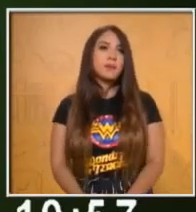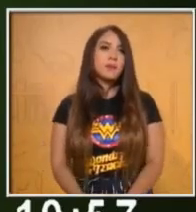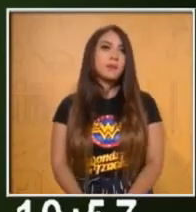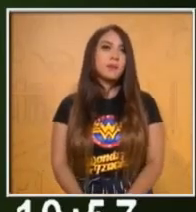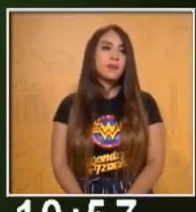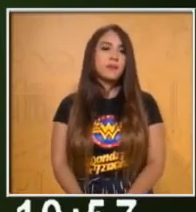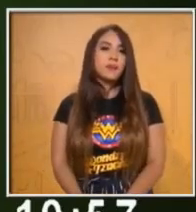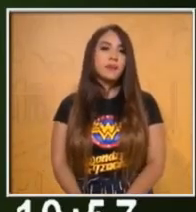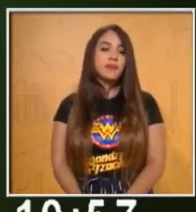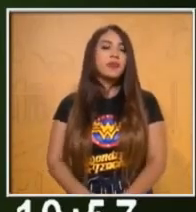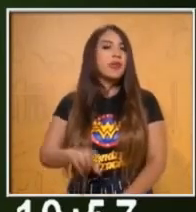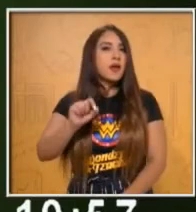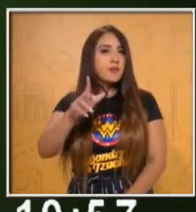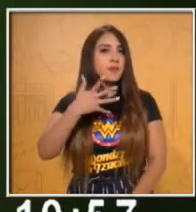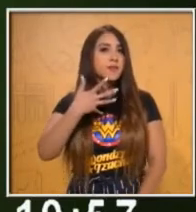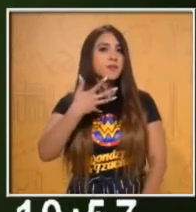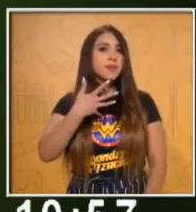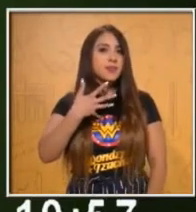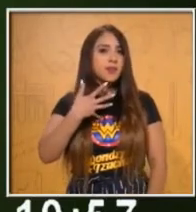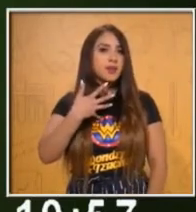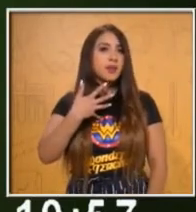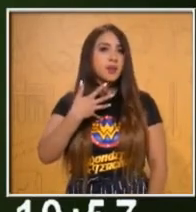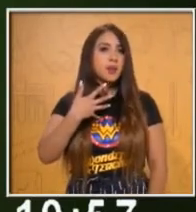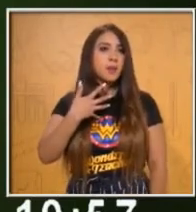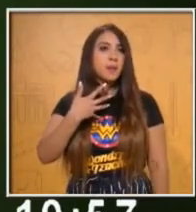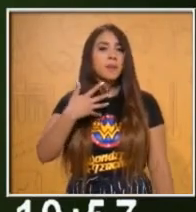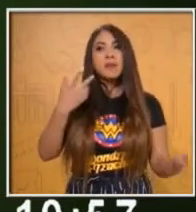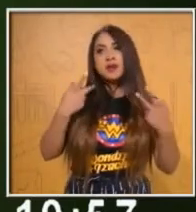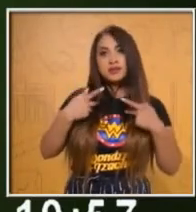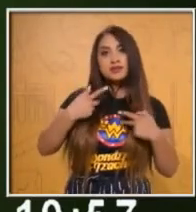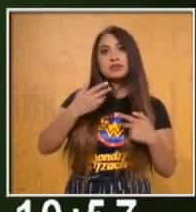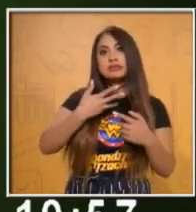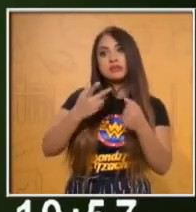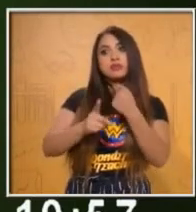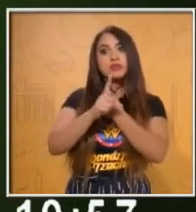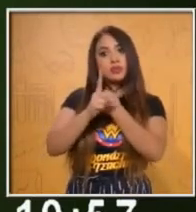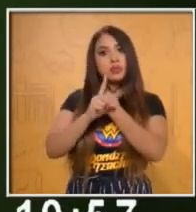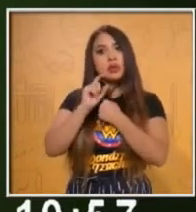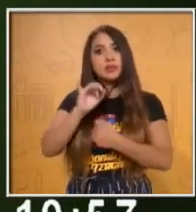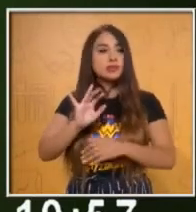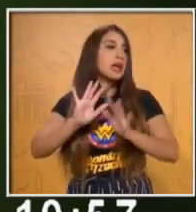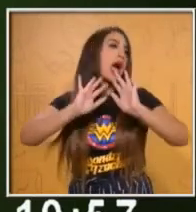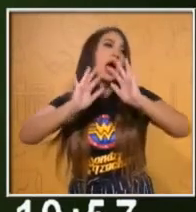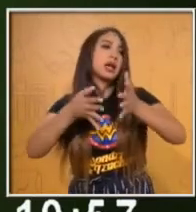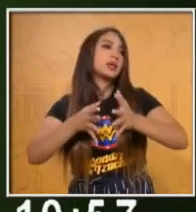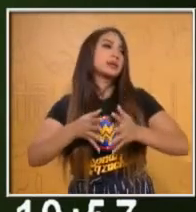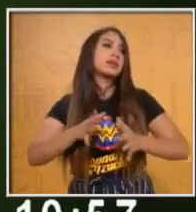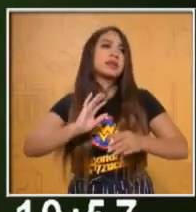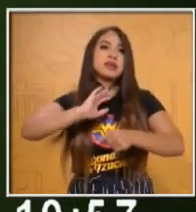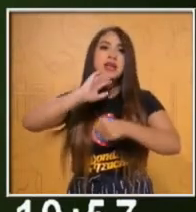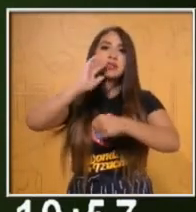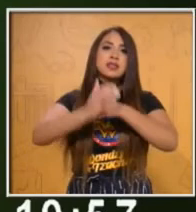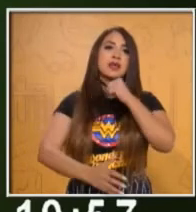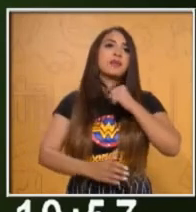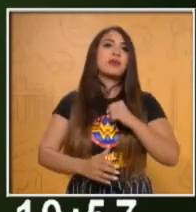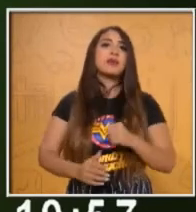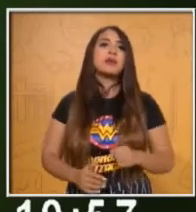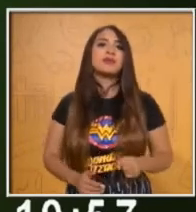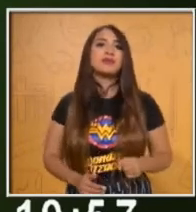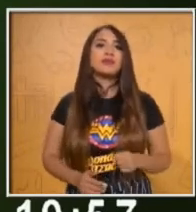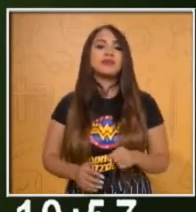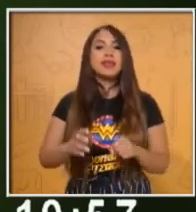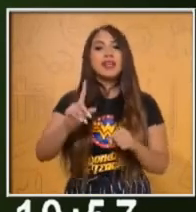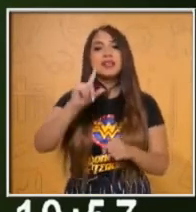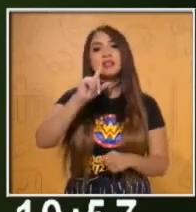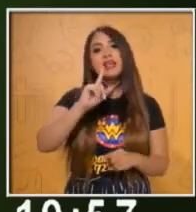Así tienen los personajes un problema y lo enfrentan. Así con esto ya terminamos lo que es nuestra página del libro